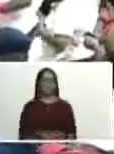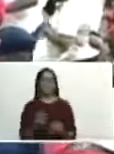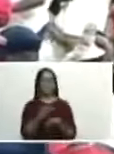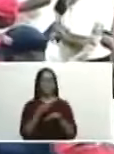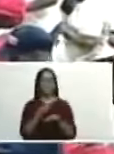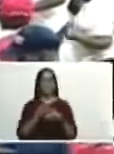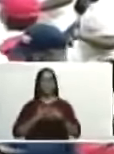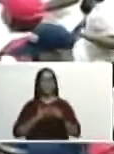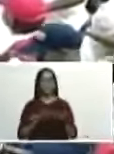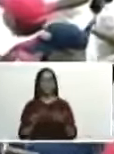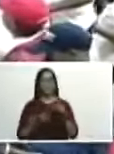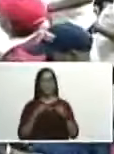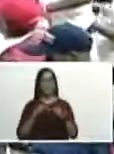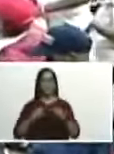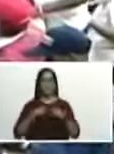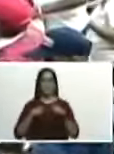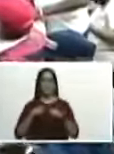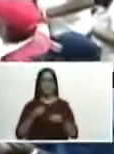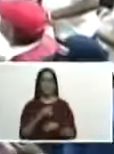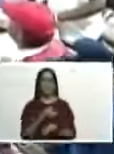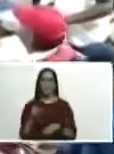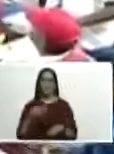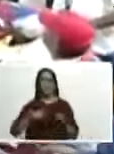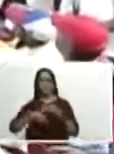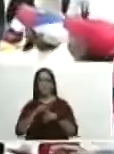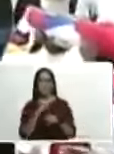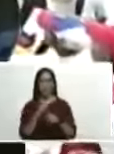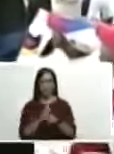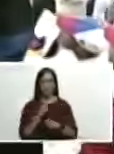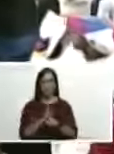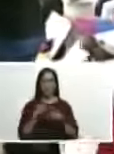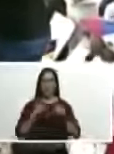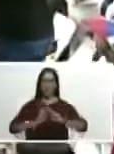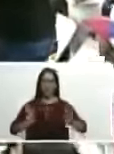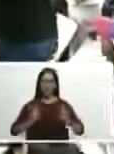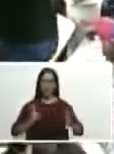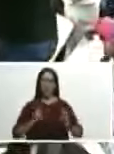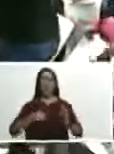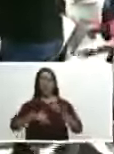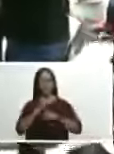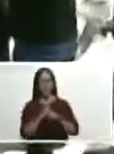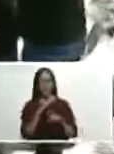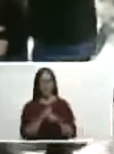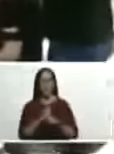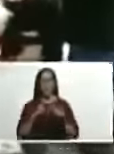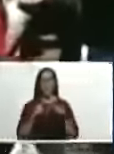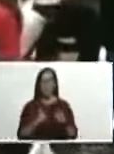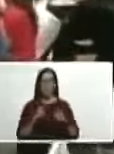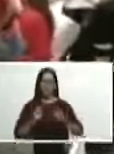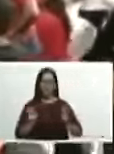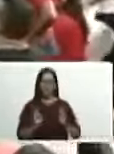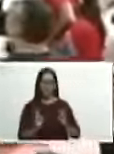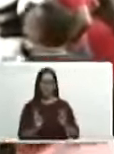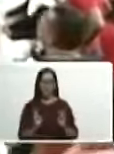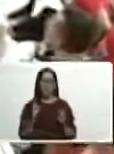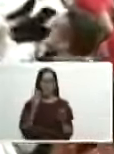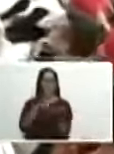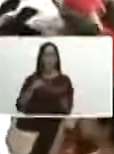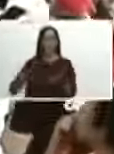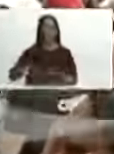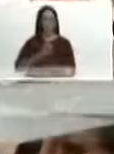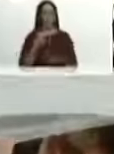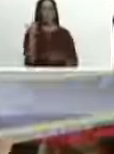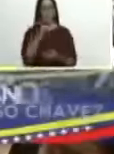sea vendida. Correcto, vamos a trabajar bien el tema, vamos a trabajar bien el tema. Aquí me llevo esta